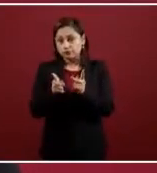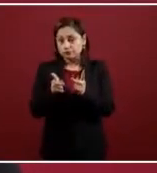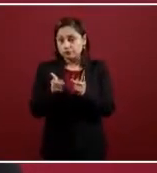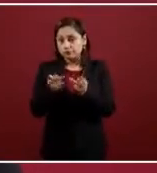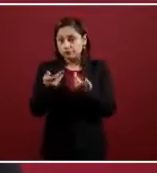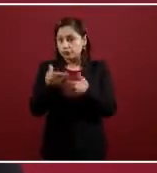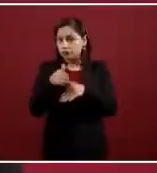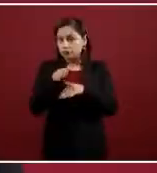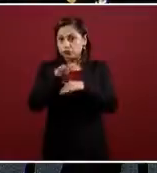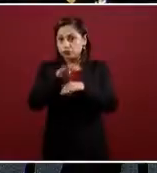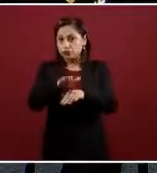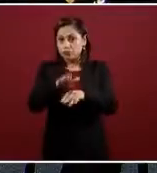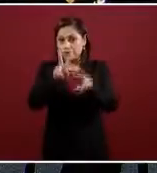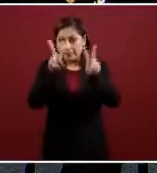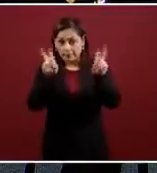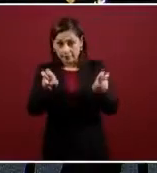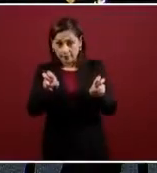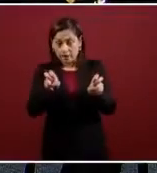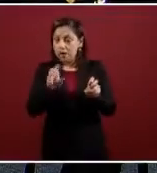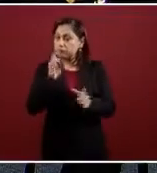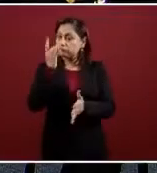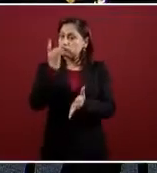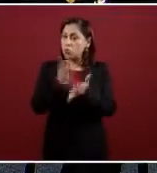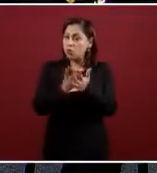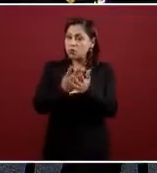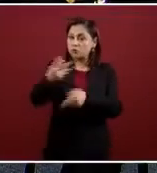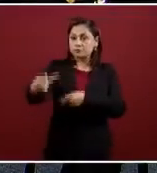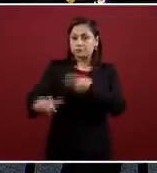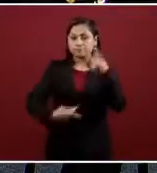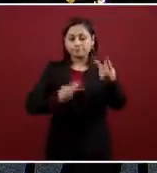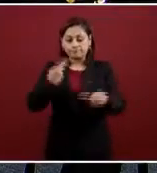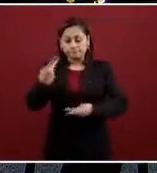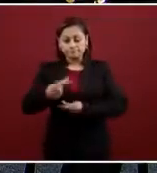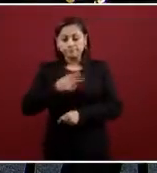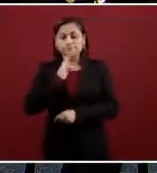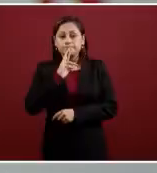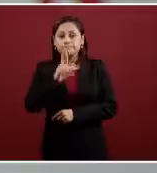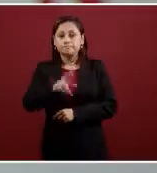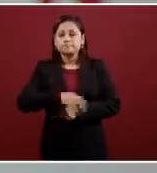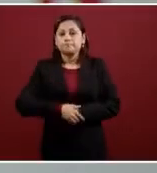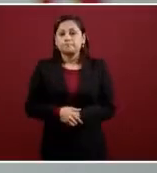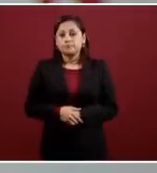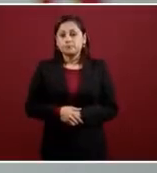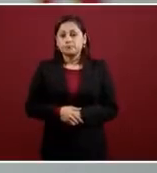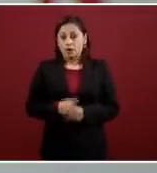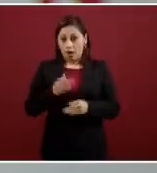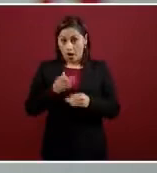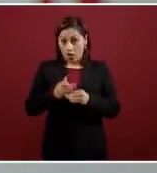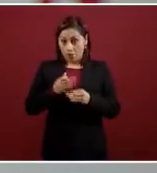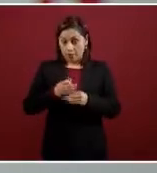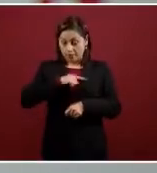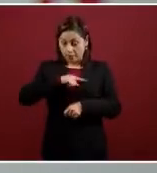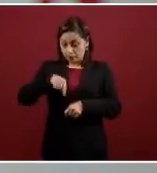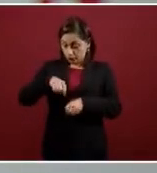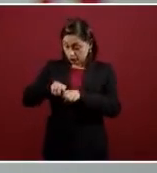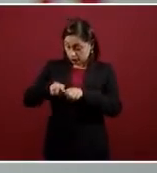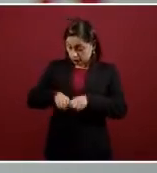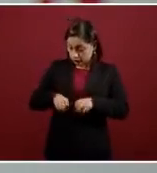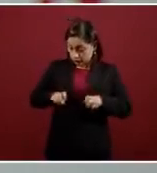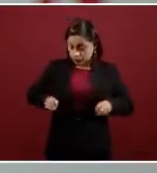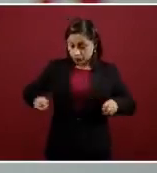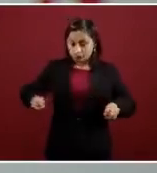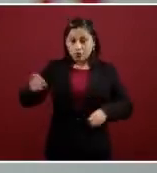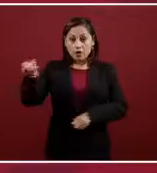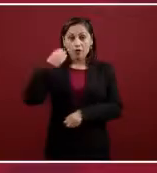a contestar preguntas, porque ahora nos correspondió a nosotros exponer.